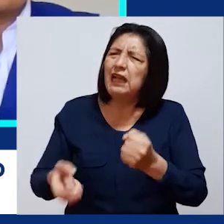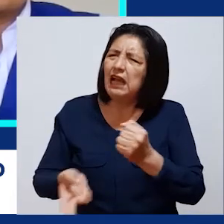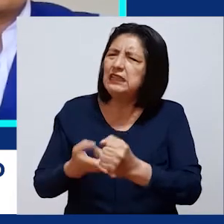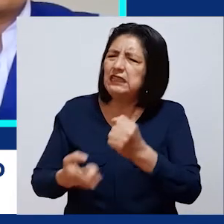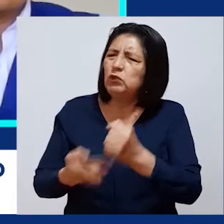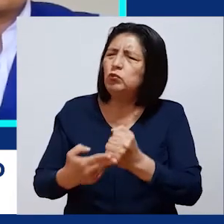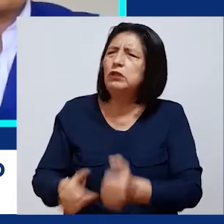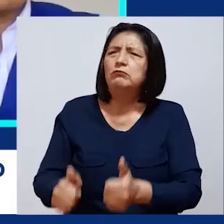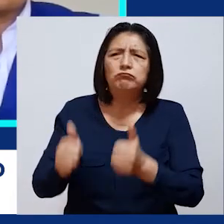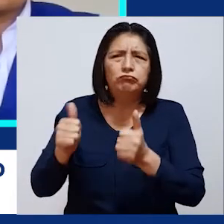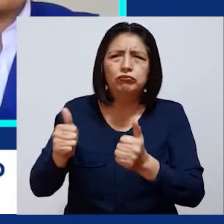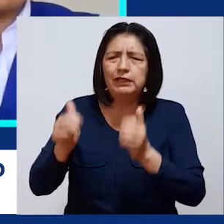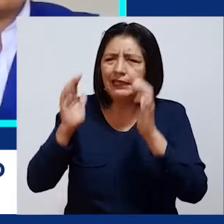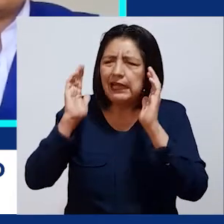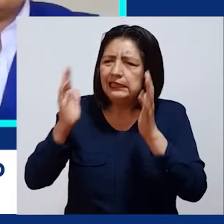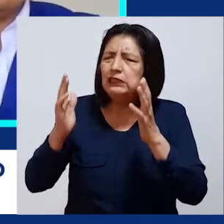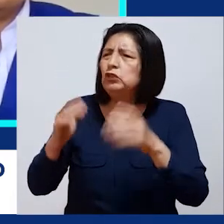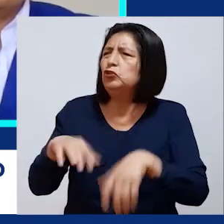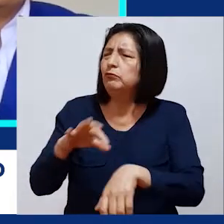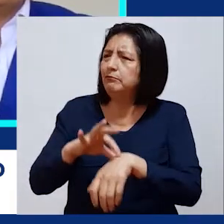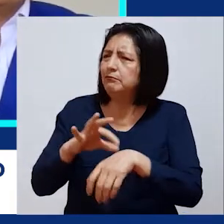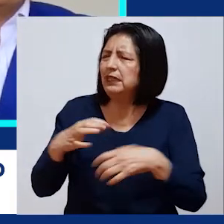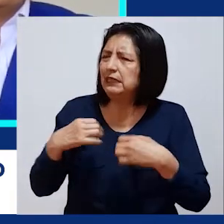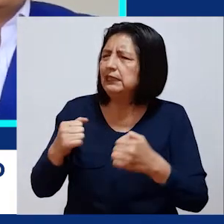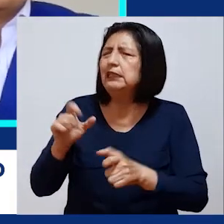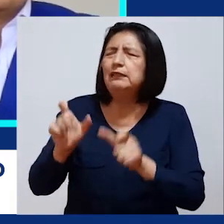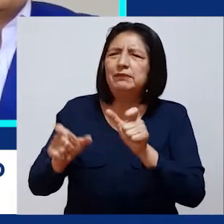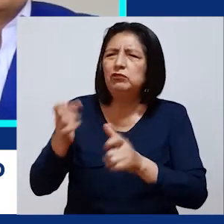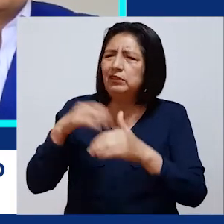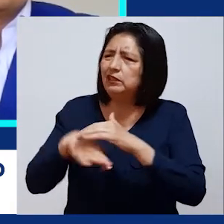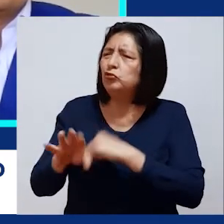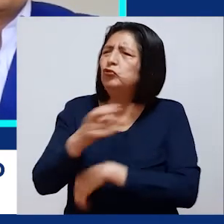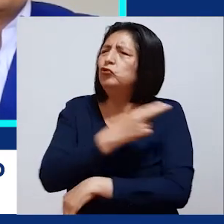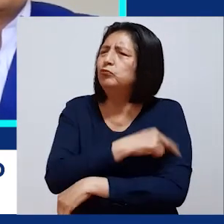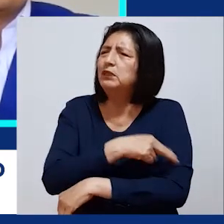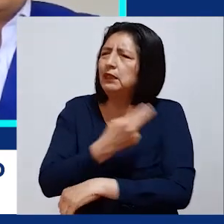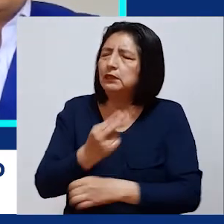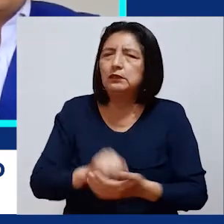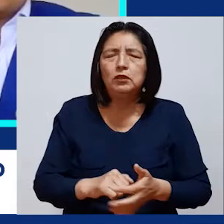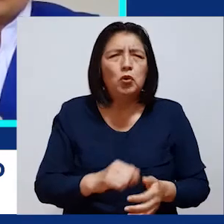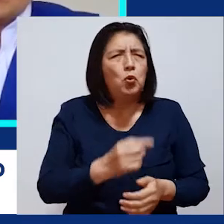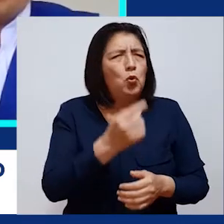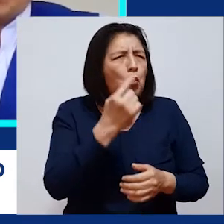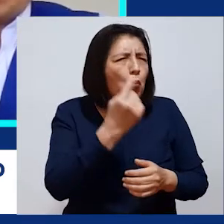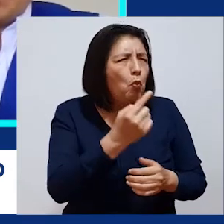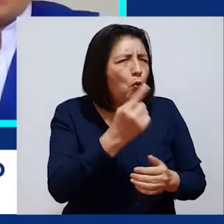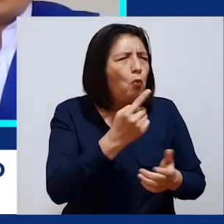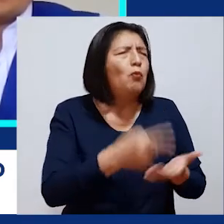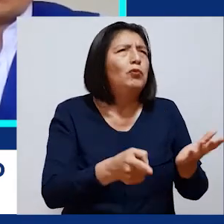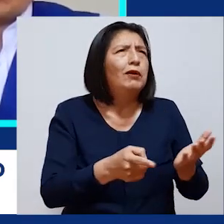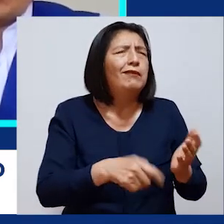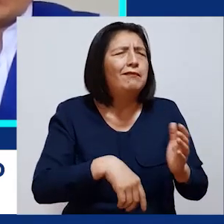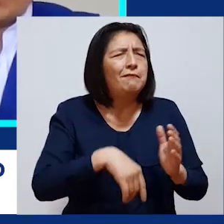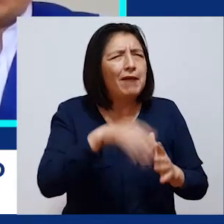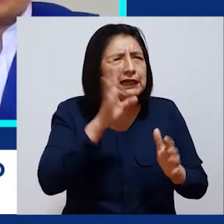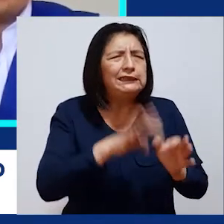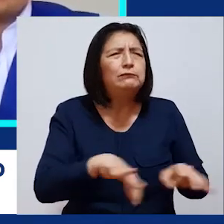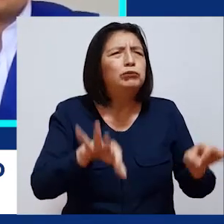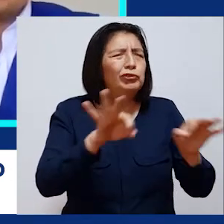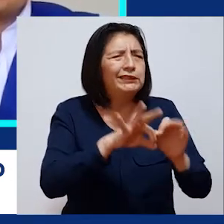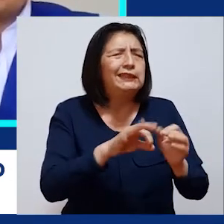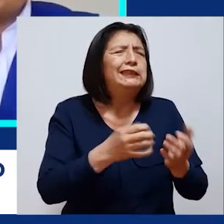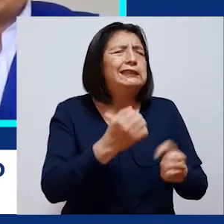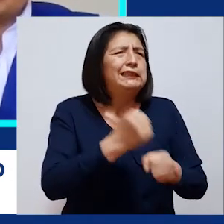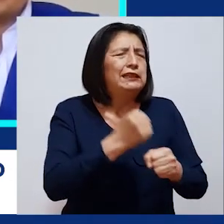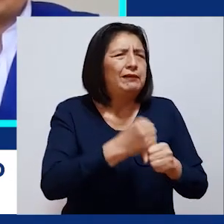para garantizar la adecuada atención médica a la población en hospitales? Una de las principales acciones que hizo